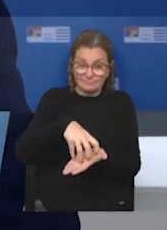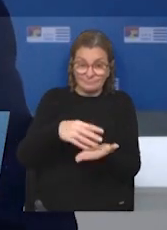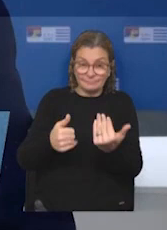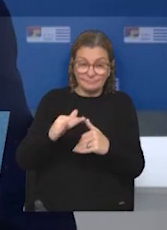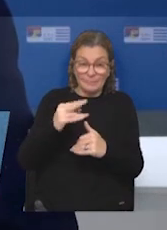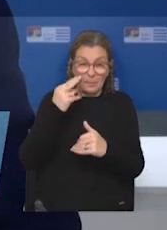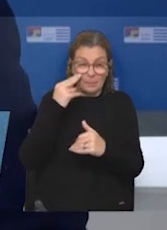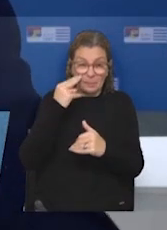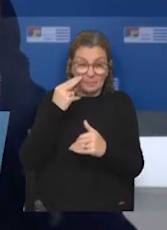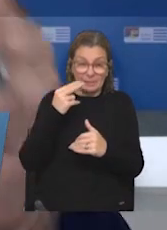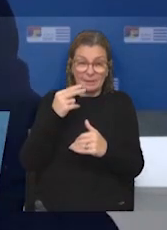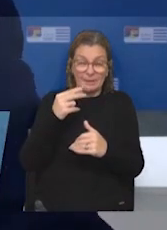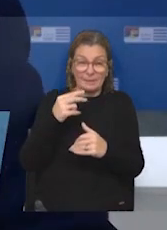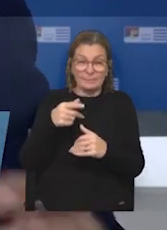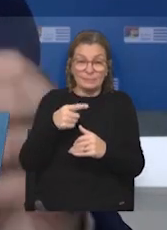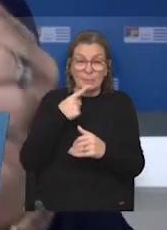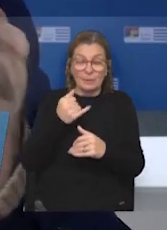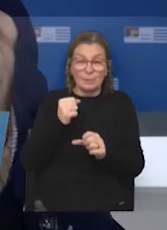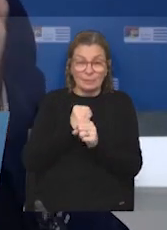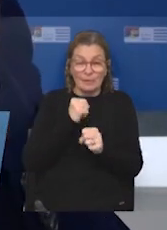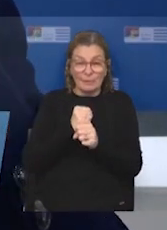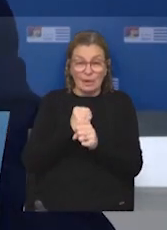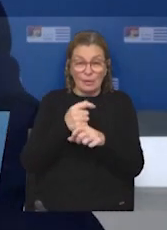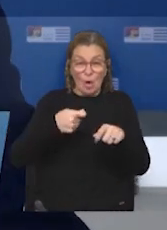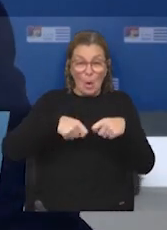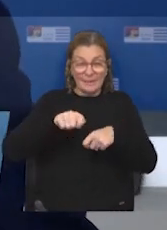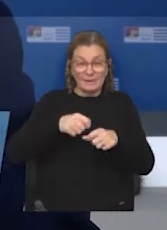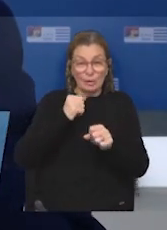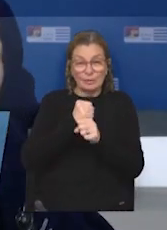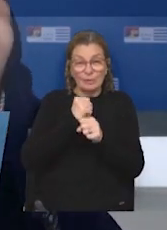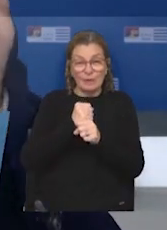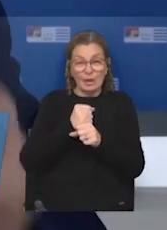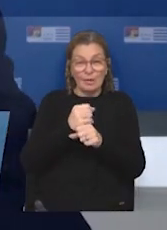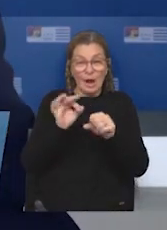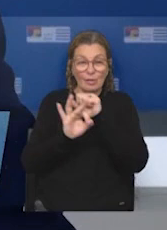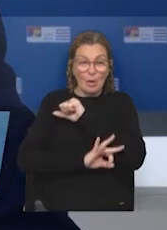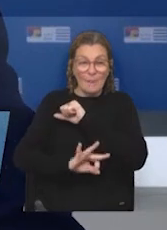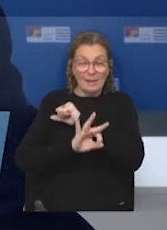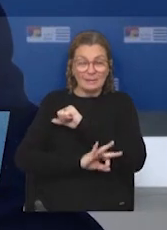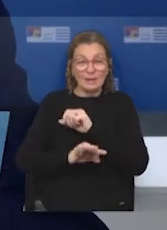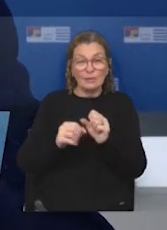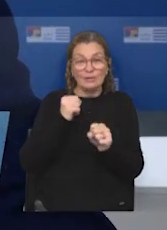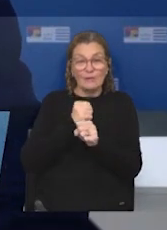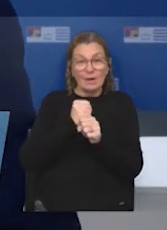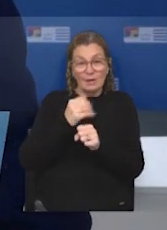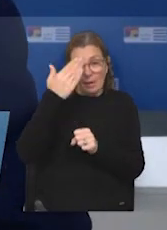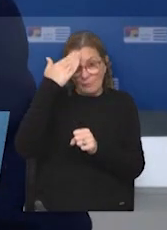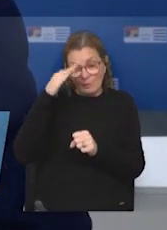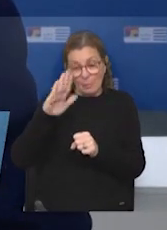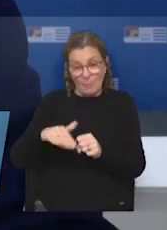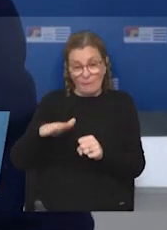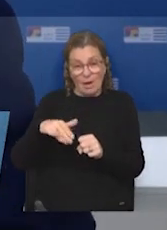menor poder de compra por ejemplo los trabajadores del comercio o las trabajadoras domésticas o los trabajadores Rurales de categorías más